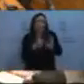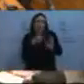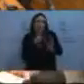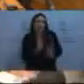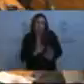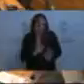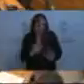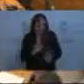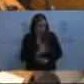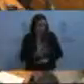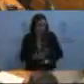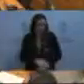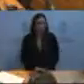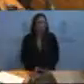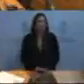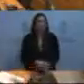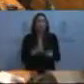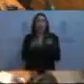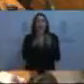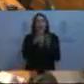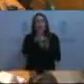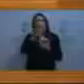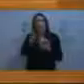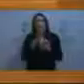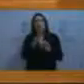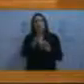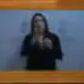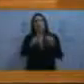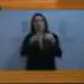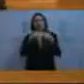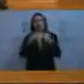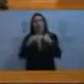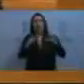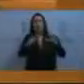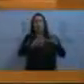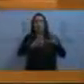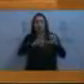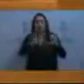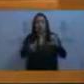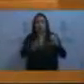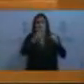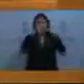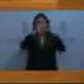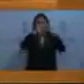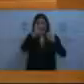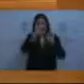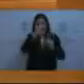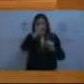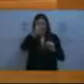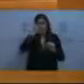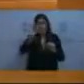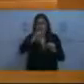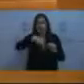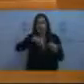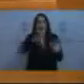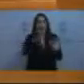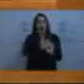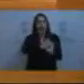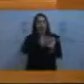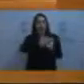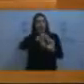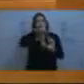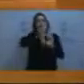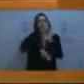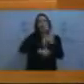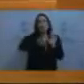Bien, mire, el Partido Popular y los usuarios del Área Sanitaria 1, con cabecera en Jarrio, seguimos esperando ese marco integral de actuaciones